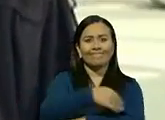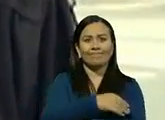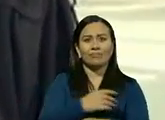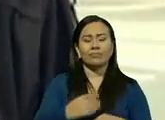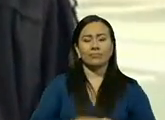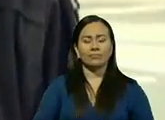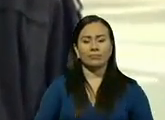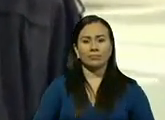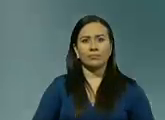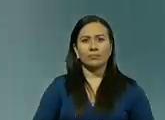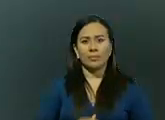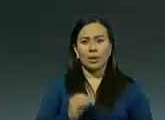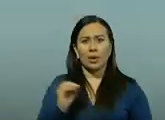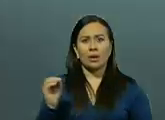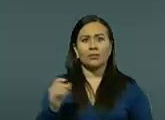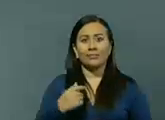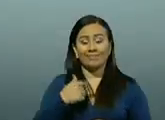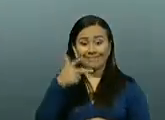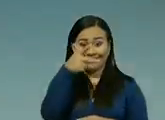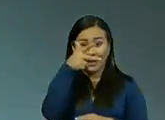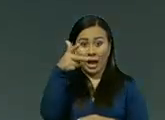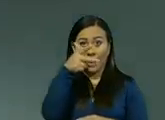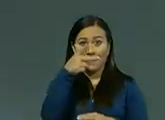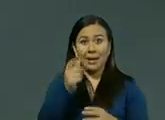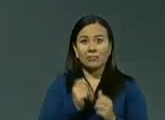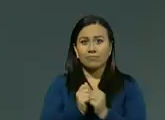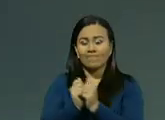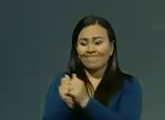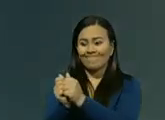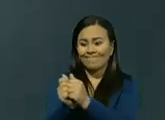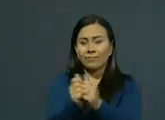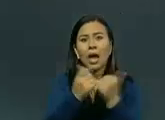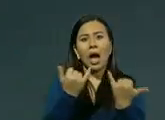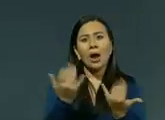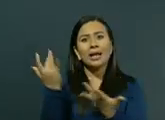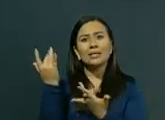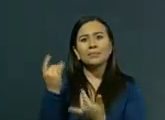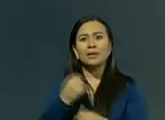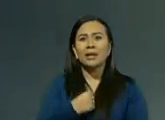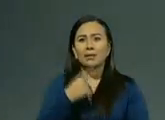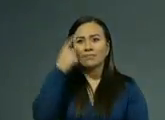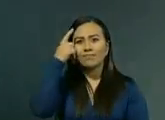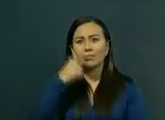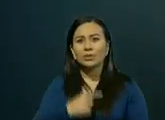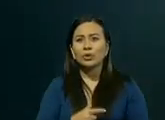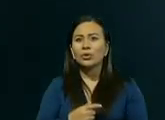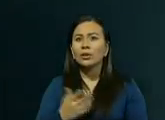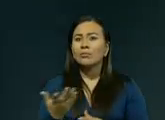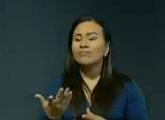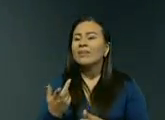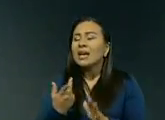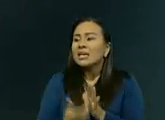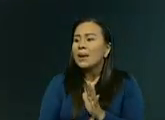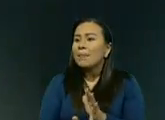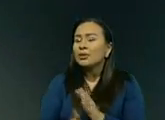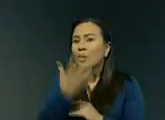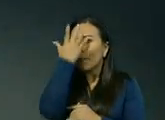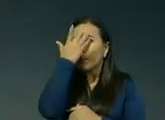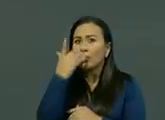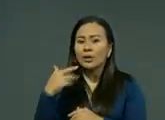sentido oeste. Con las cámaras de seguridad de la zona van a tratar de establecer con exactitud qué fue lo que ocurrió,